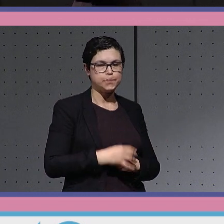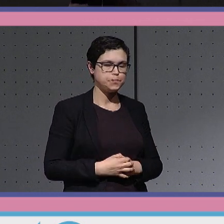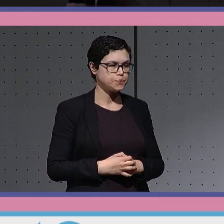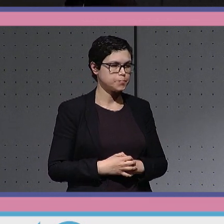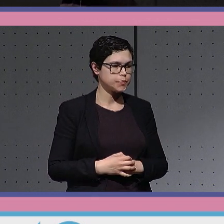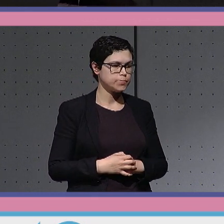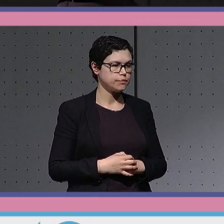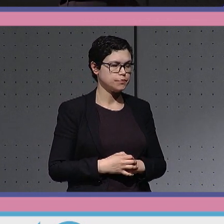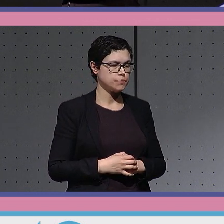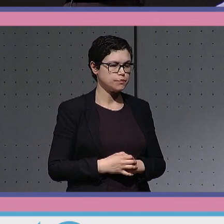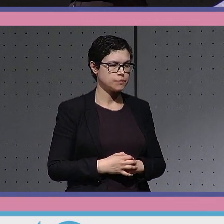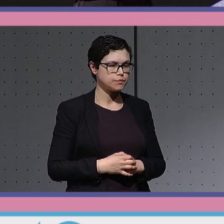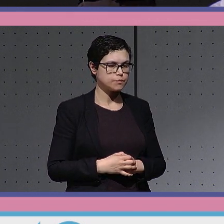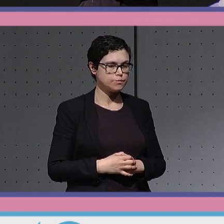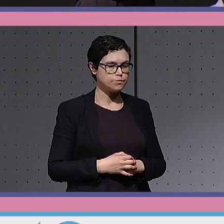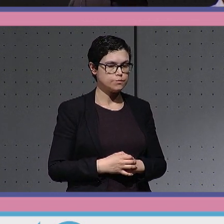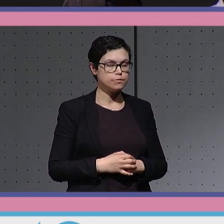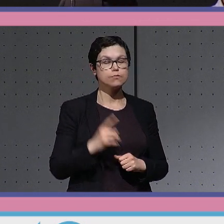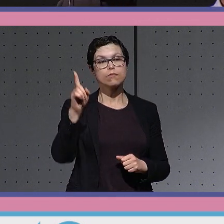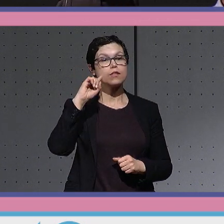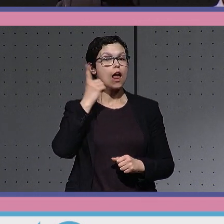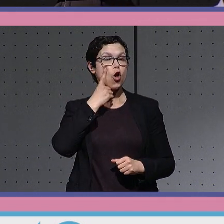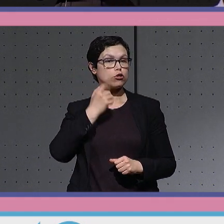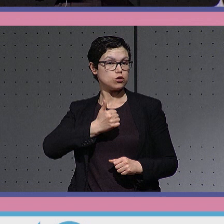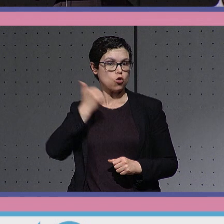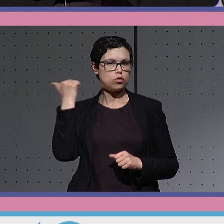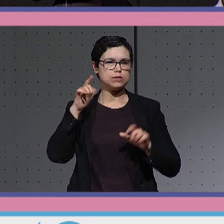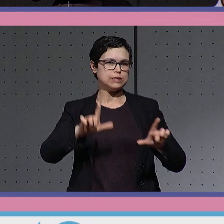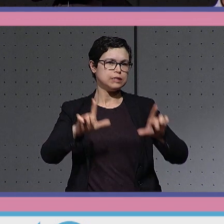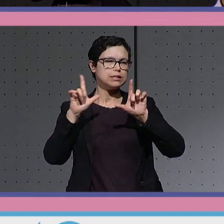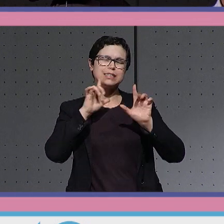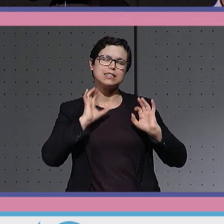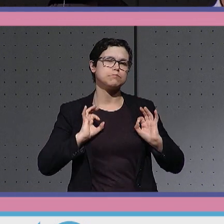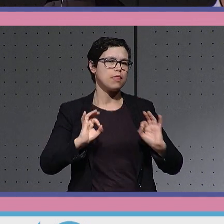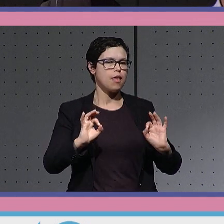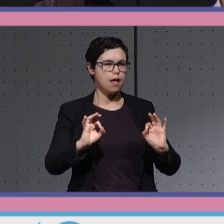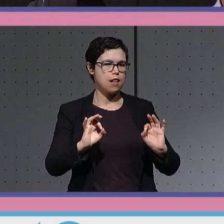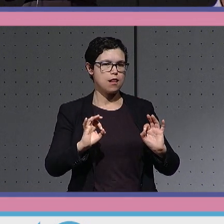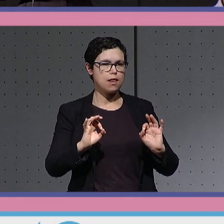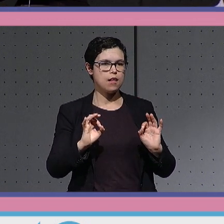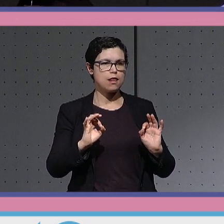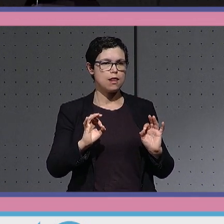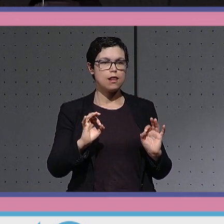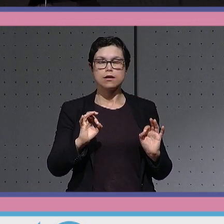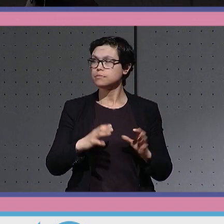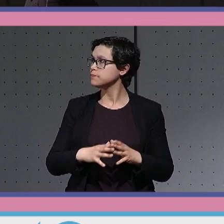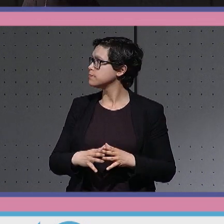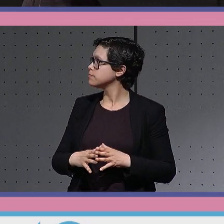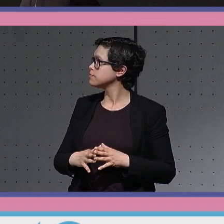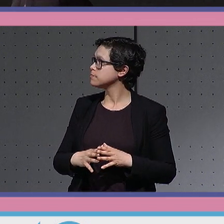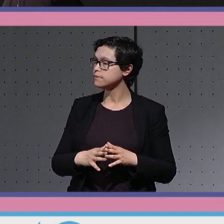Bueno. Este diagnóstico merece mención especial por dos motivos. Primero, aunque no se ha traído la diapositiva, porque cada